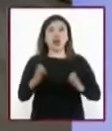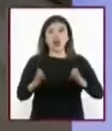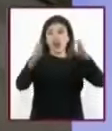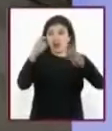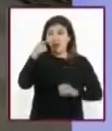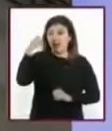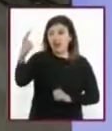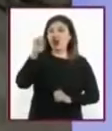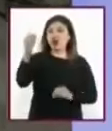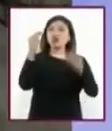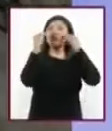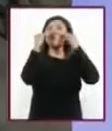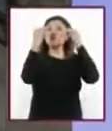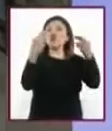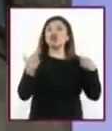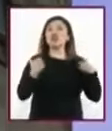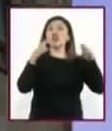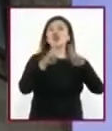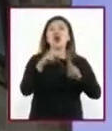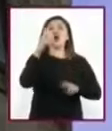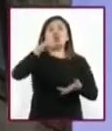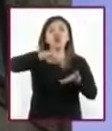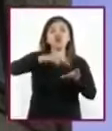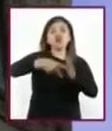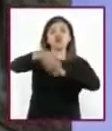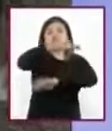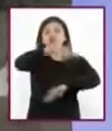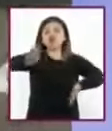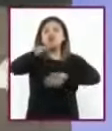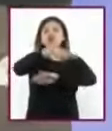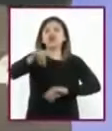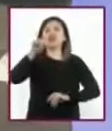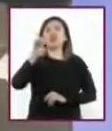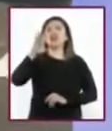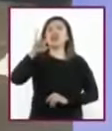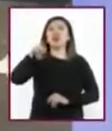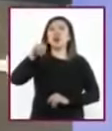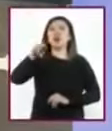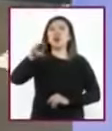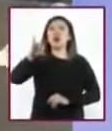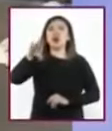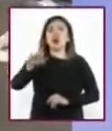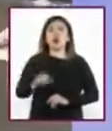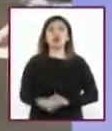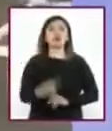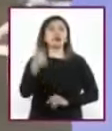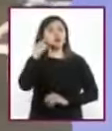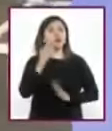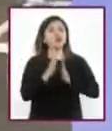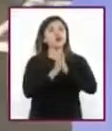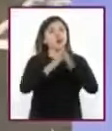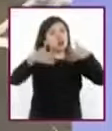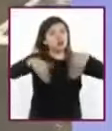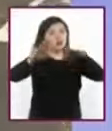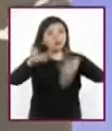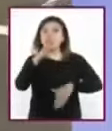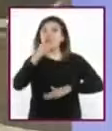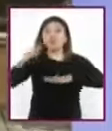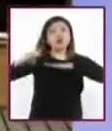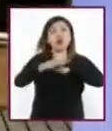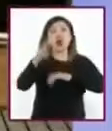una muestra representativa de una arquitectura decimonónica. Por favor, aváncele, no se puede estacionar enfrente de un